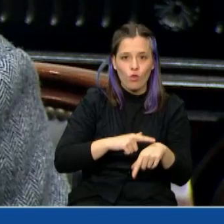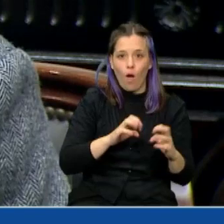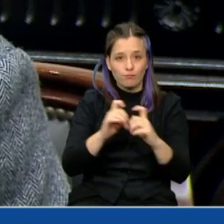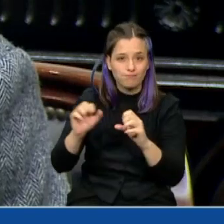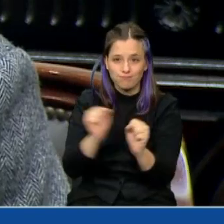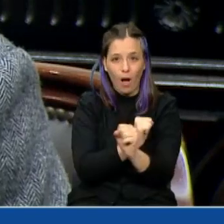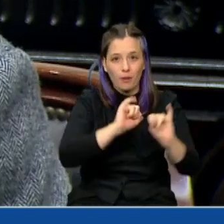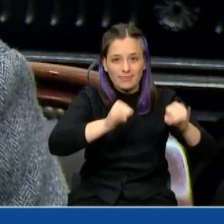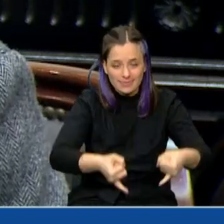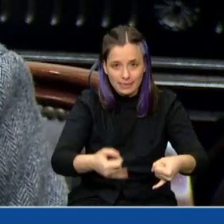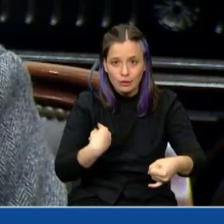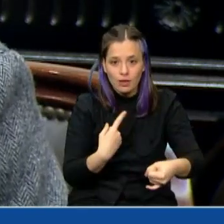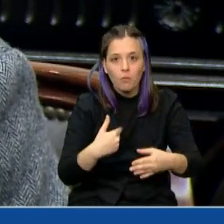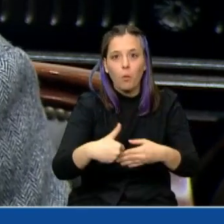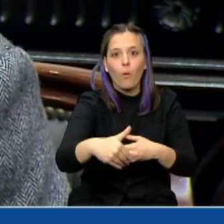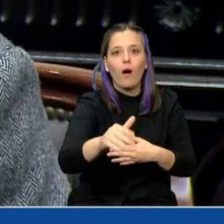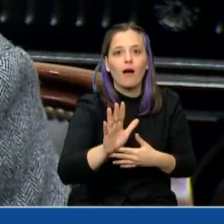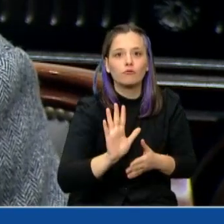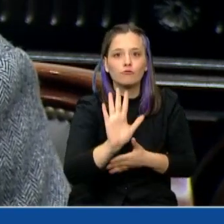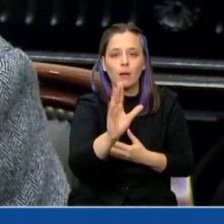fue una fenomenal